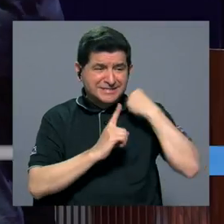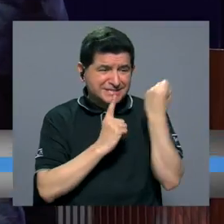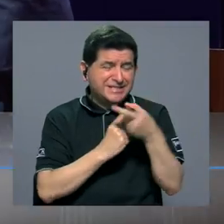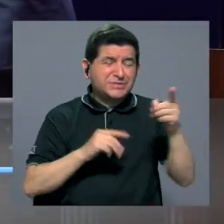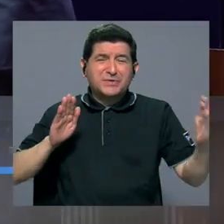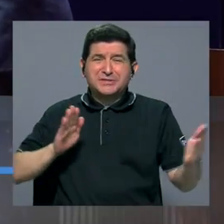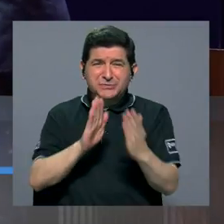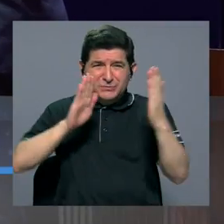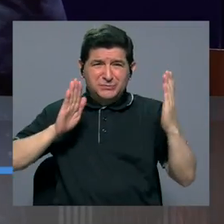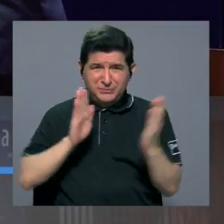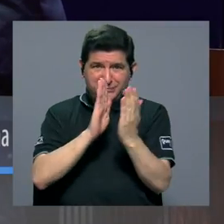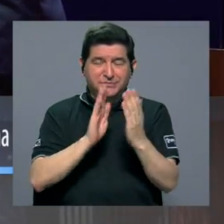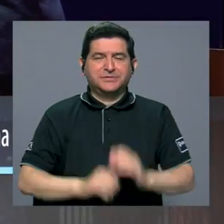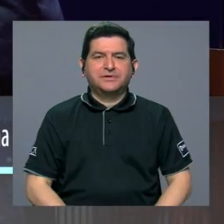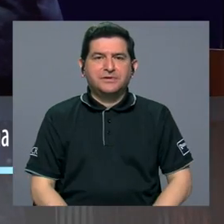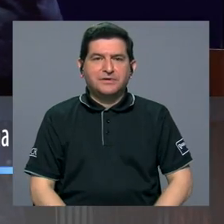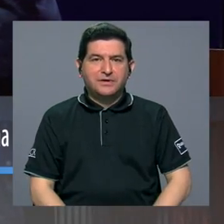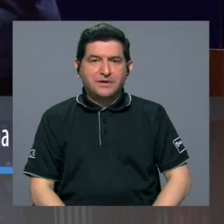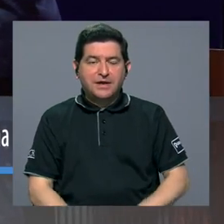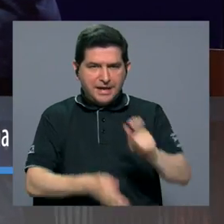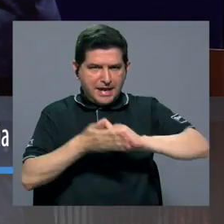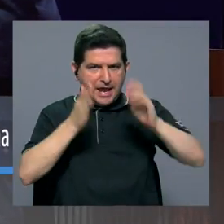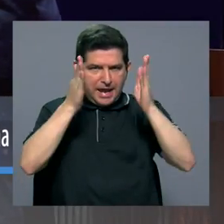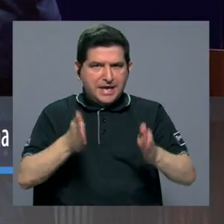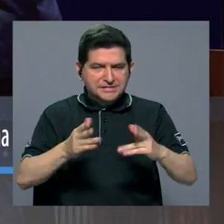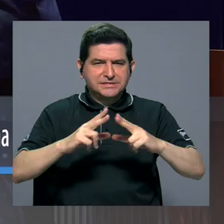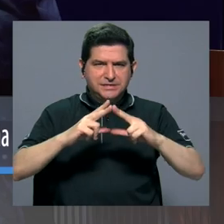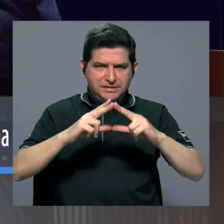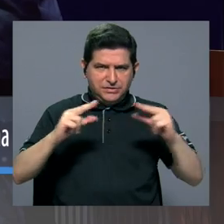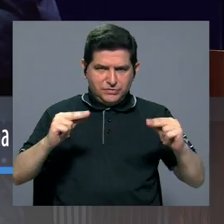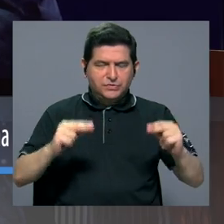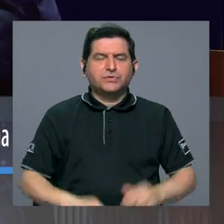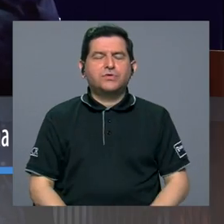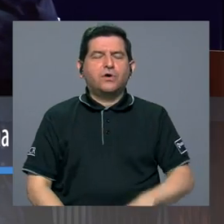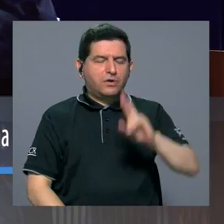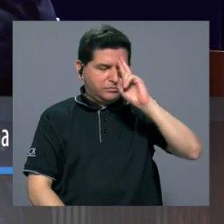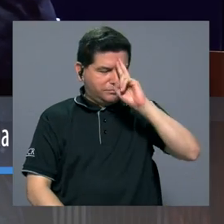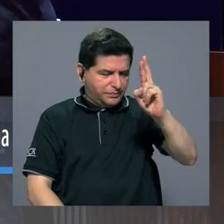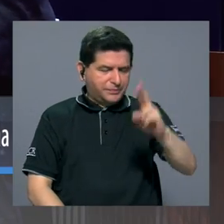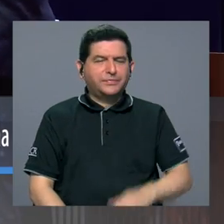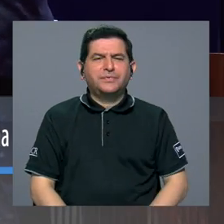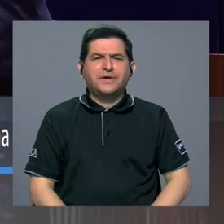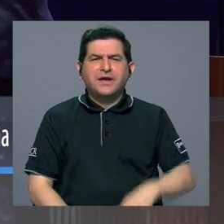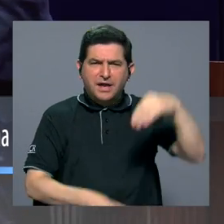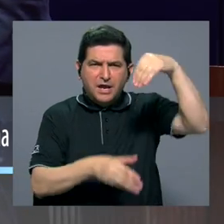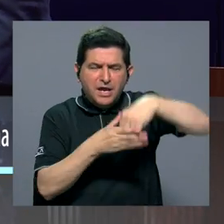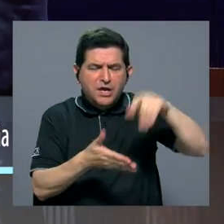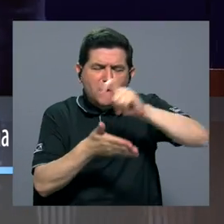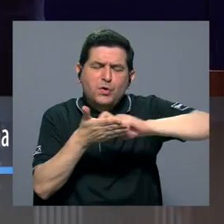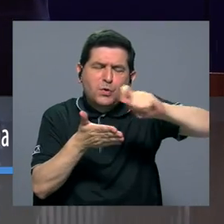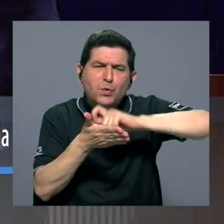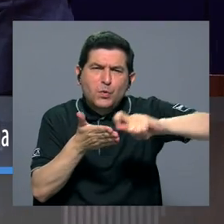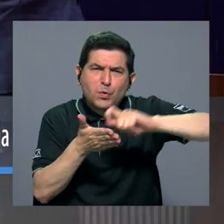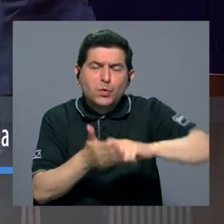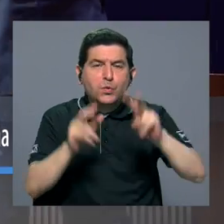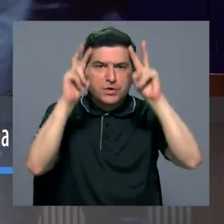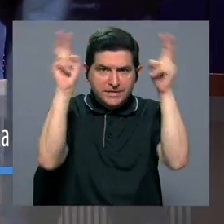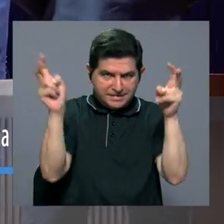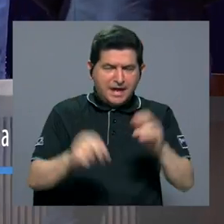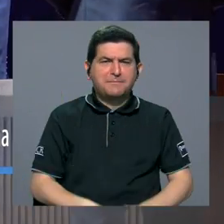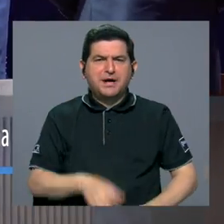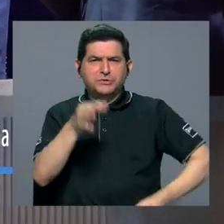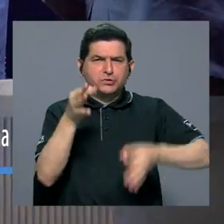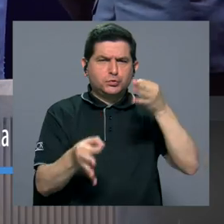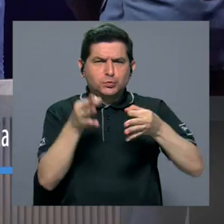que ha tenido que enfrentar, a este escritor nicaragüense se le reconoce por incluir en sus escritos temas como